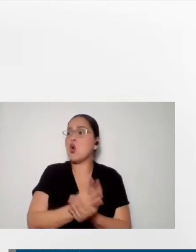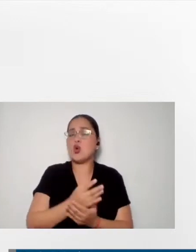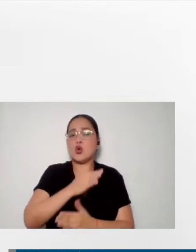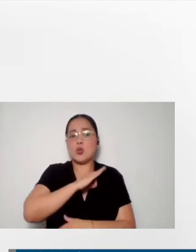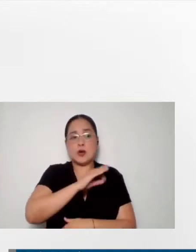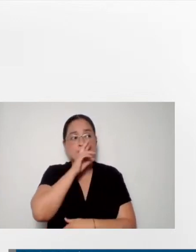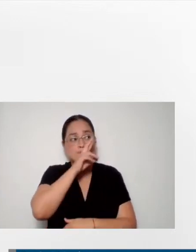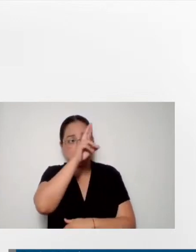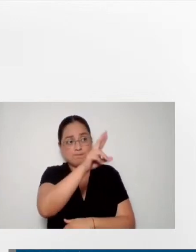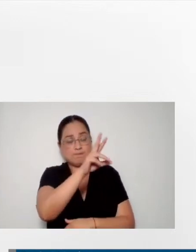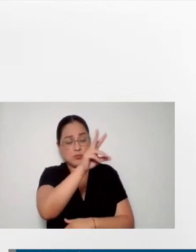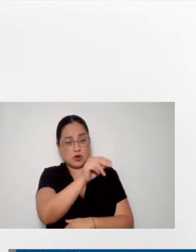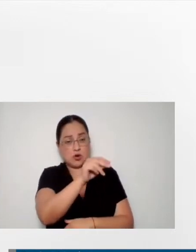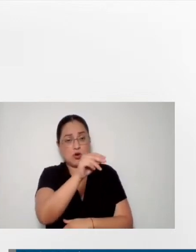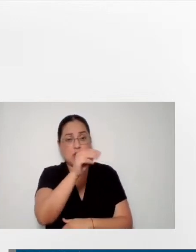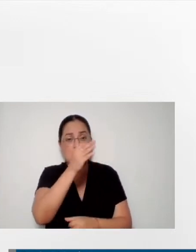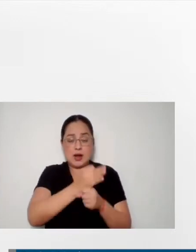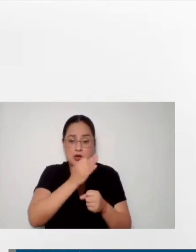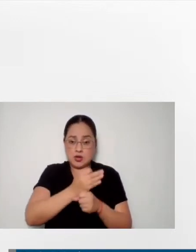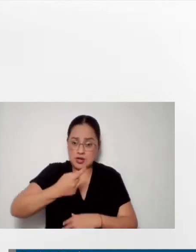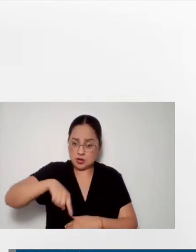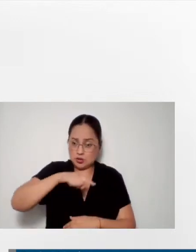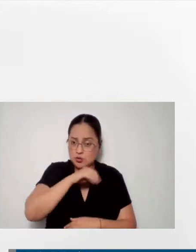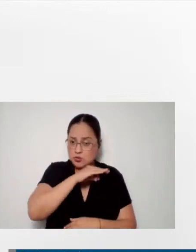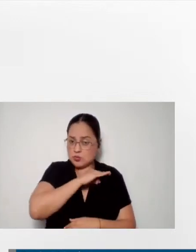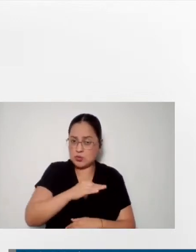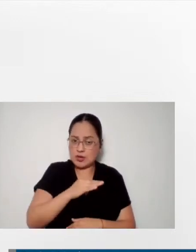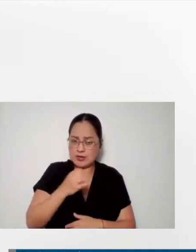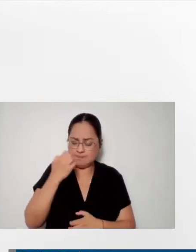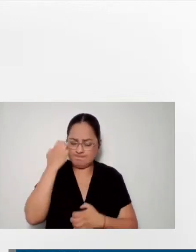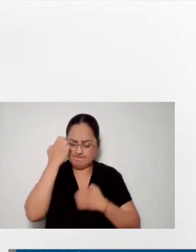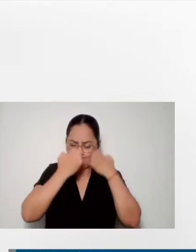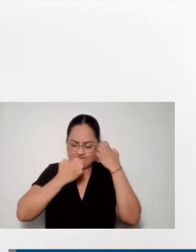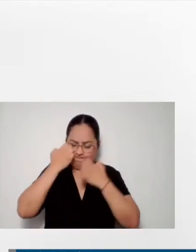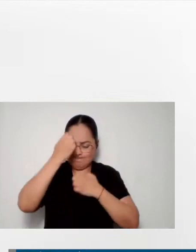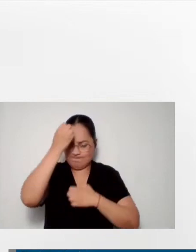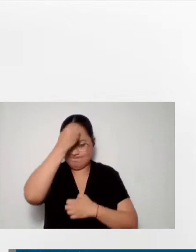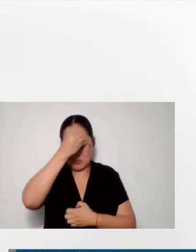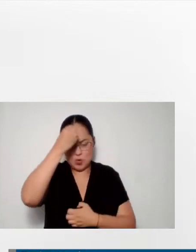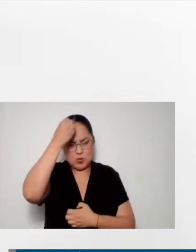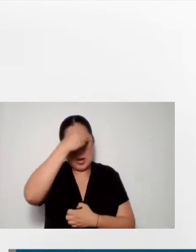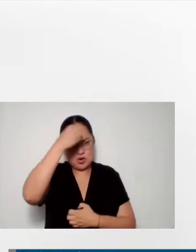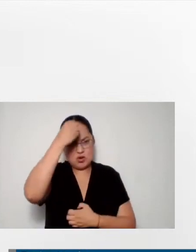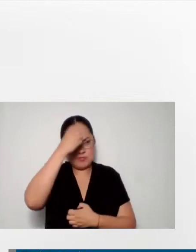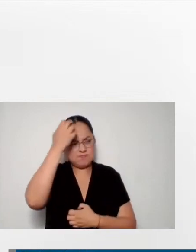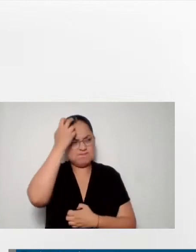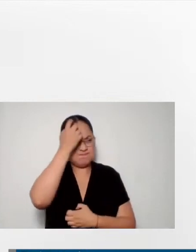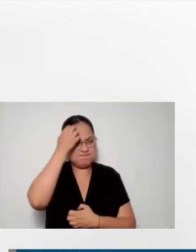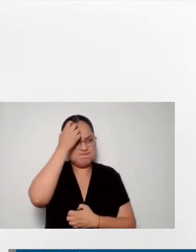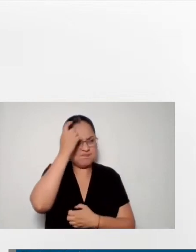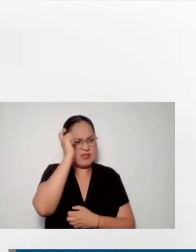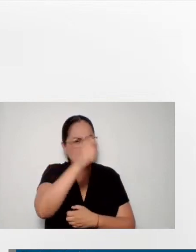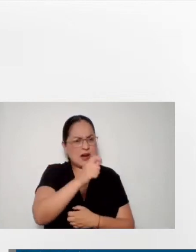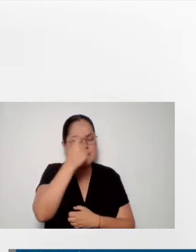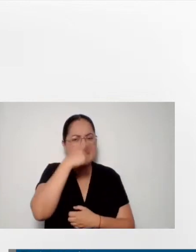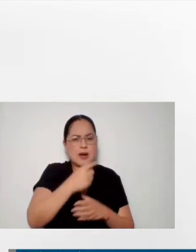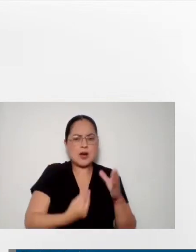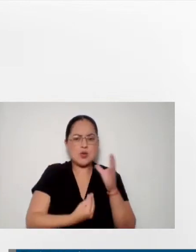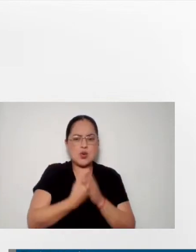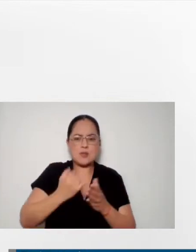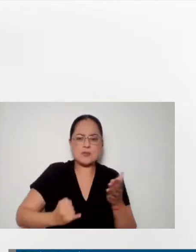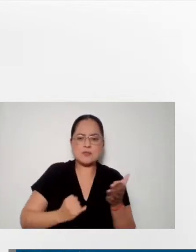deja desarrollar un pensamiento crítico que me parece que no habíamos tenido, digamos, en la tradición de la creación de este tipo